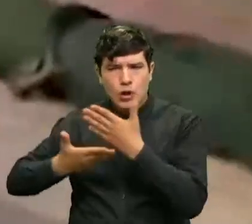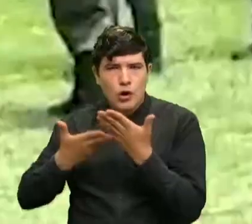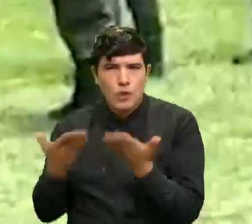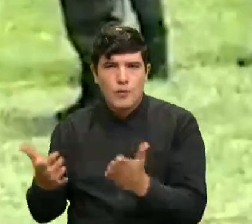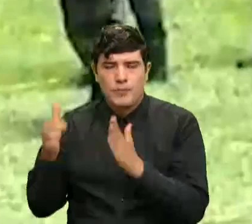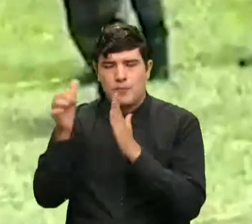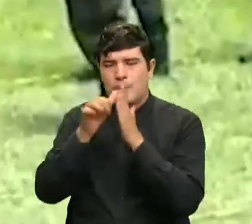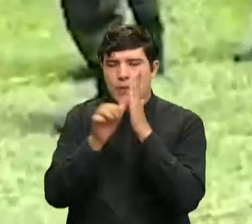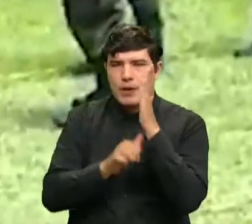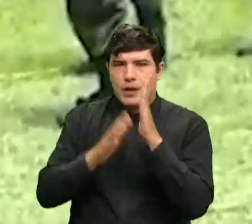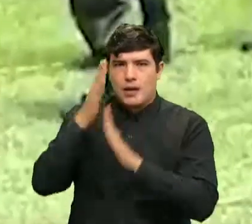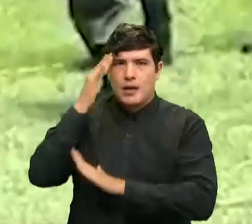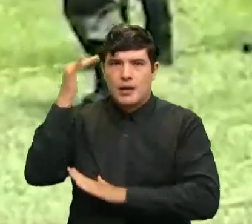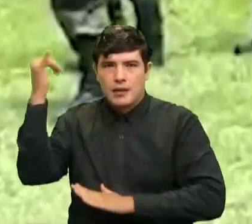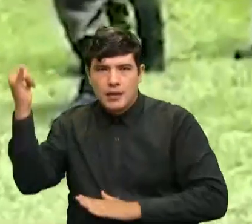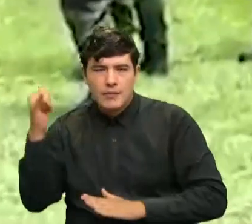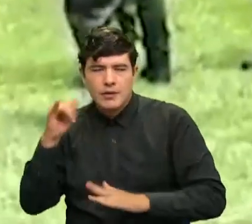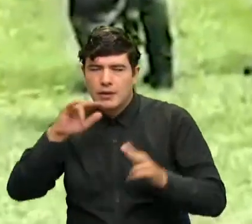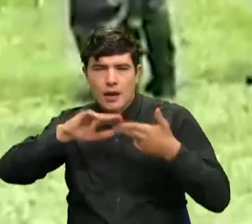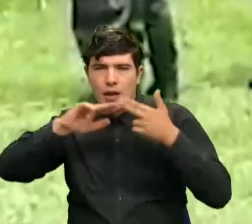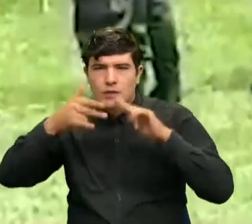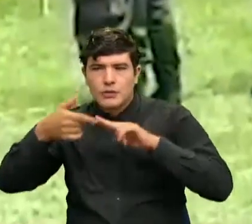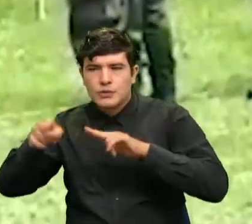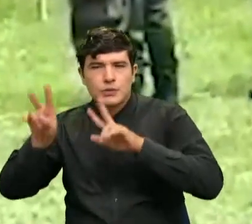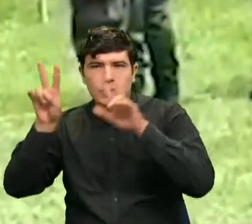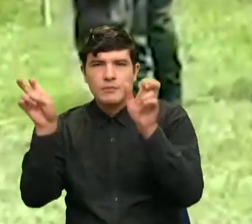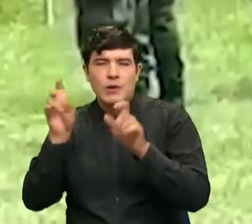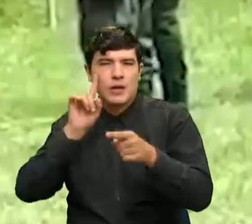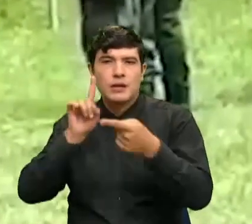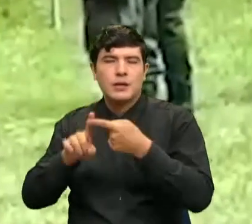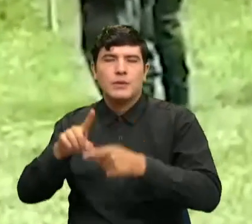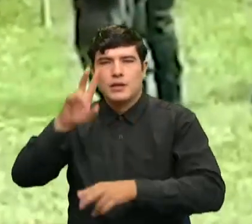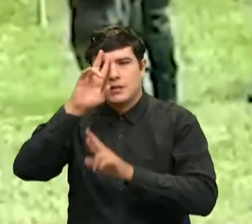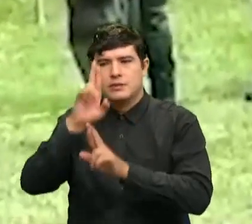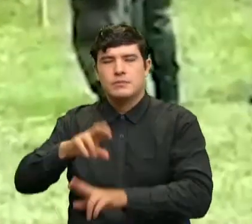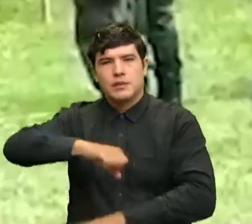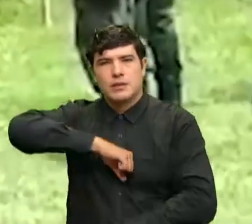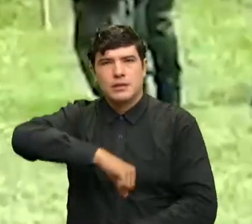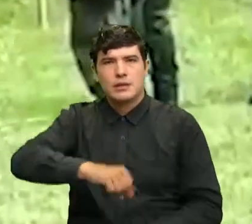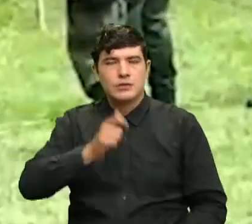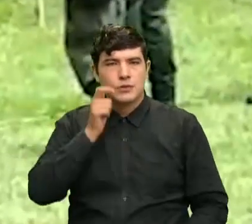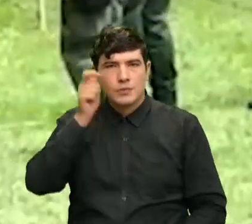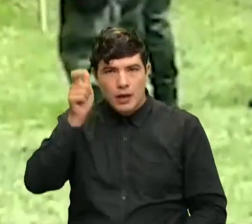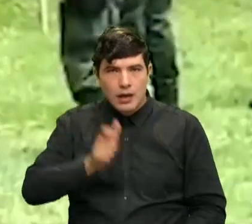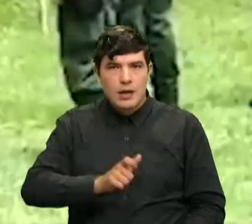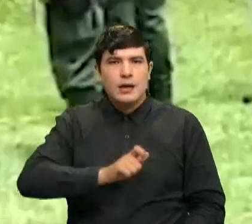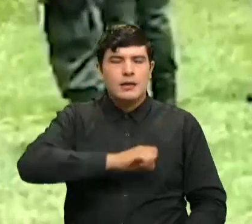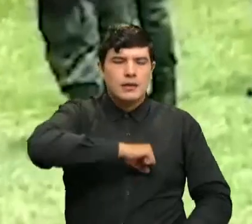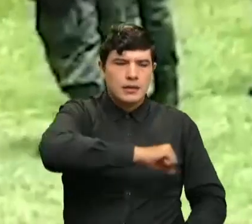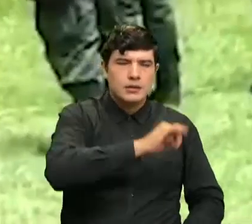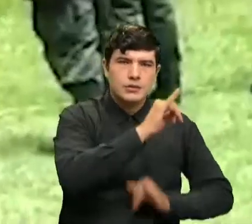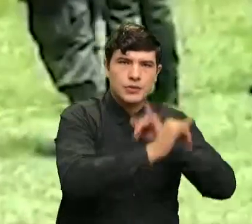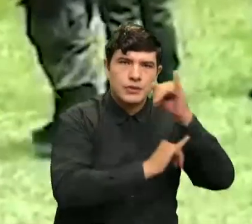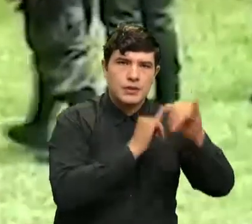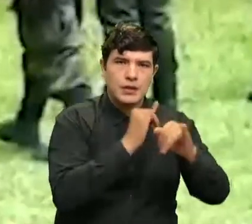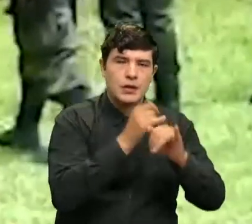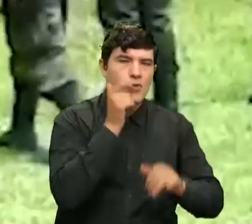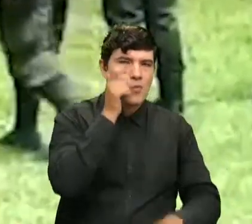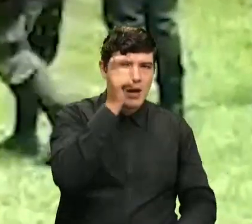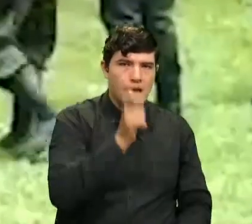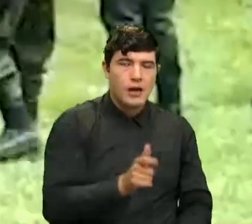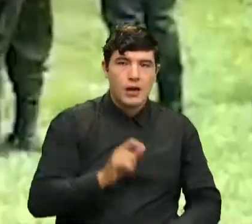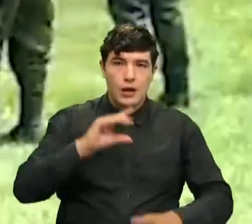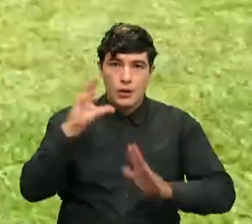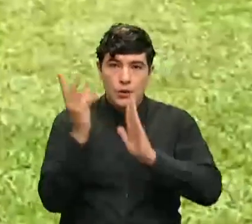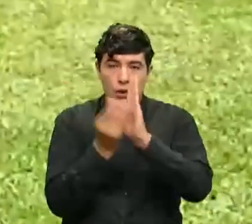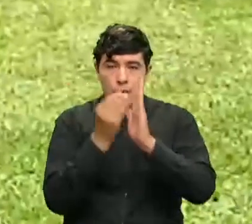programas académicos fundamentados en el respeto de los derechos humanos, Derecho Internacional Humanitario, Código Nacional de